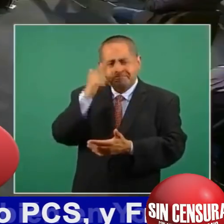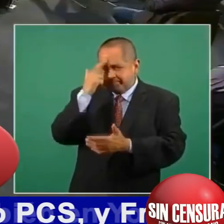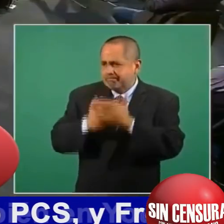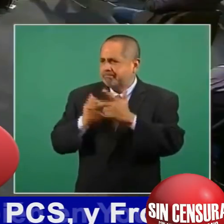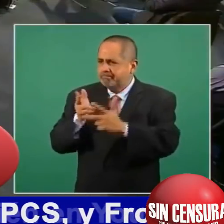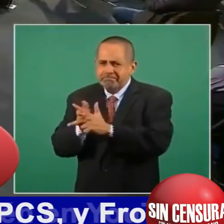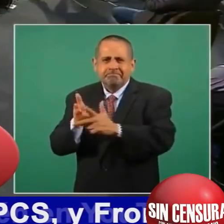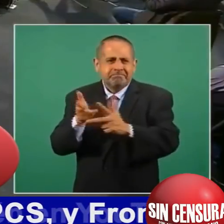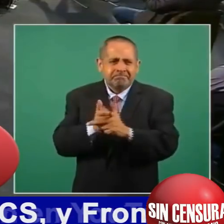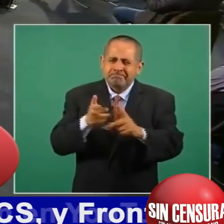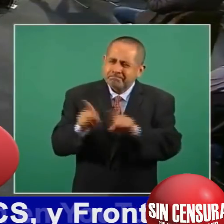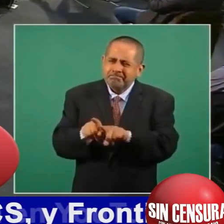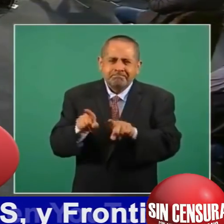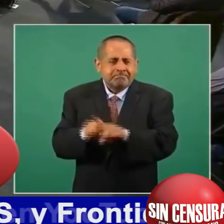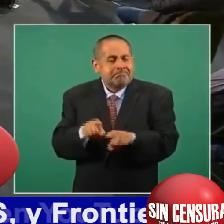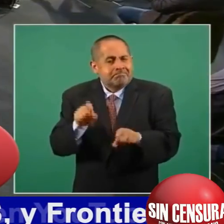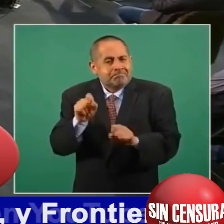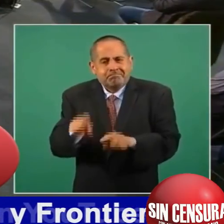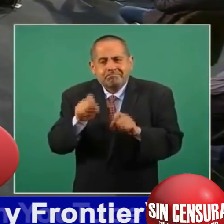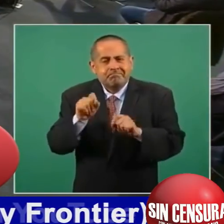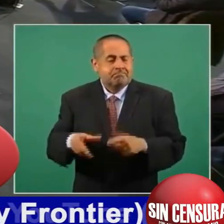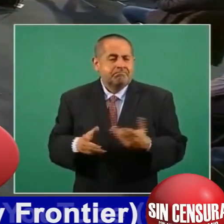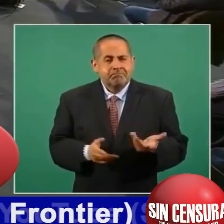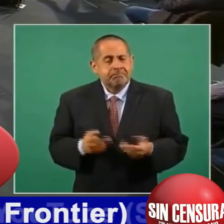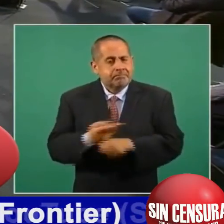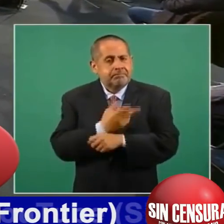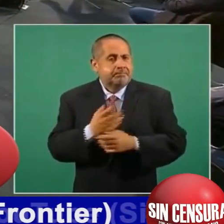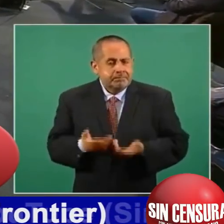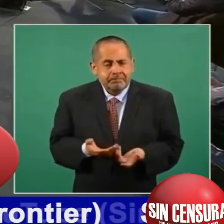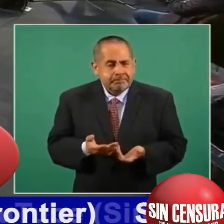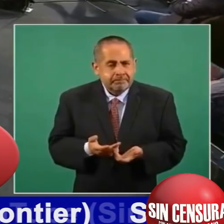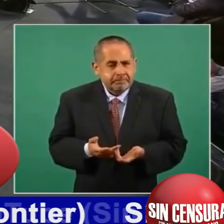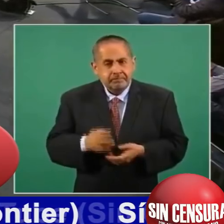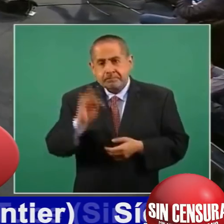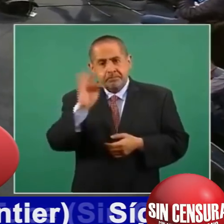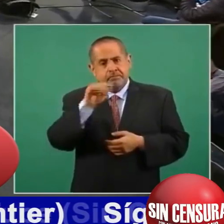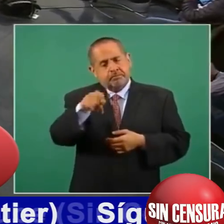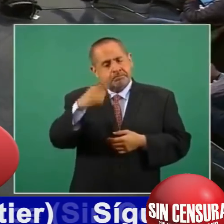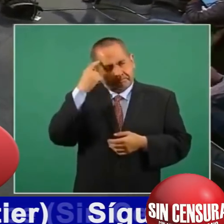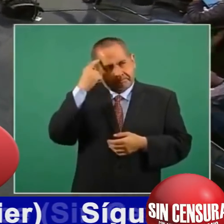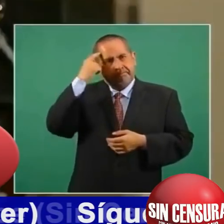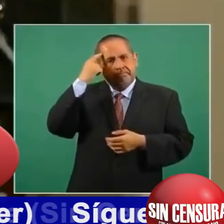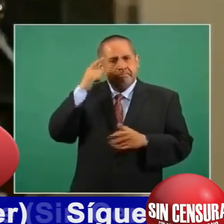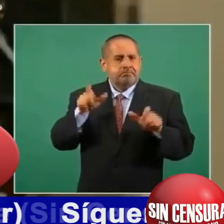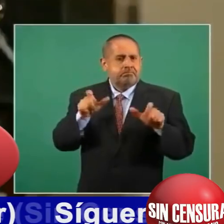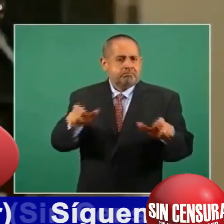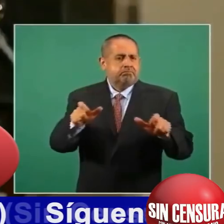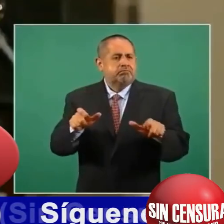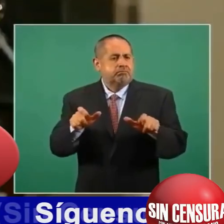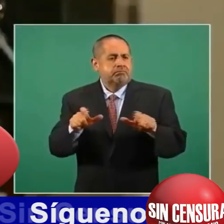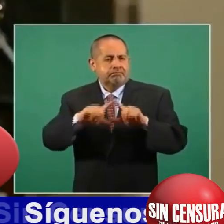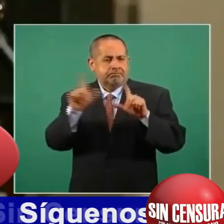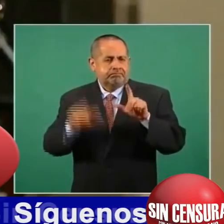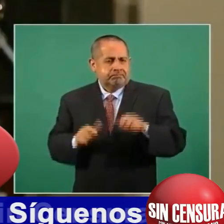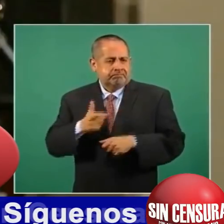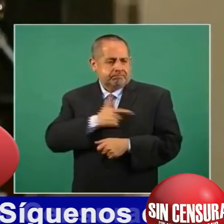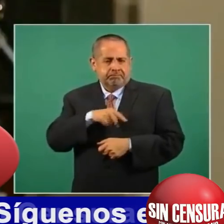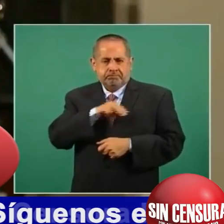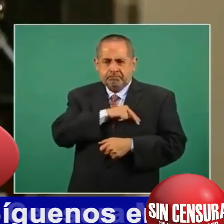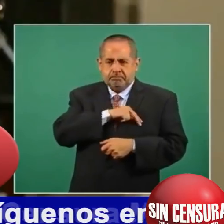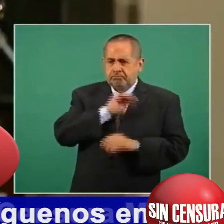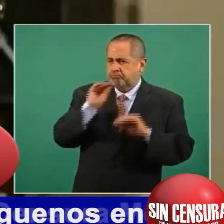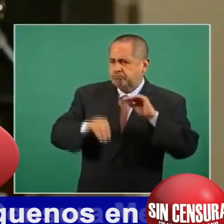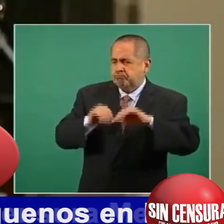mismo paso. Entonces, por eso le pregunto si se buscaría una forma de que la Guardia Nacional esté fija en esa zona,